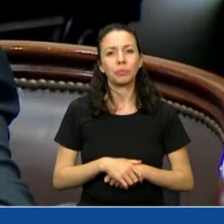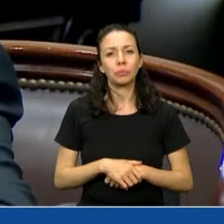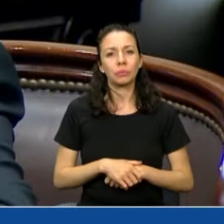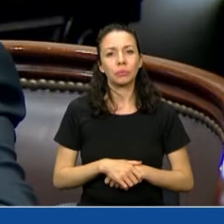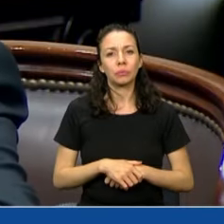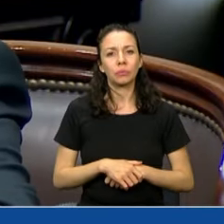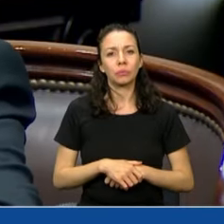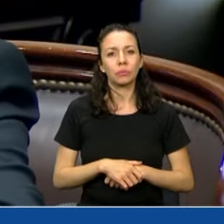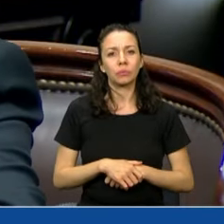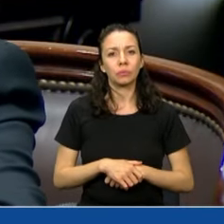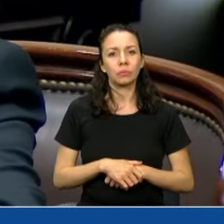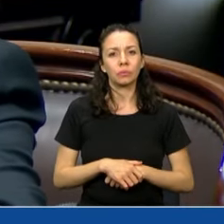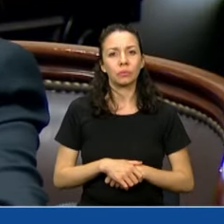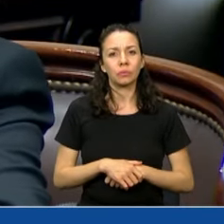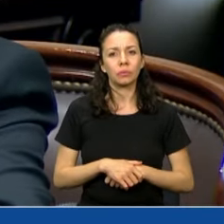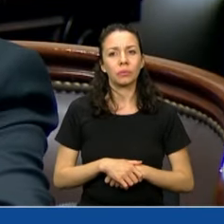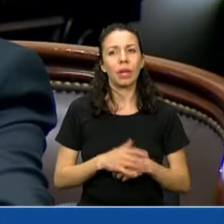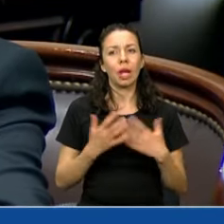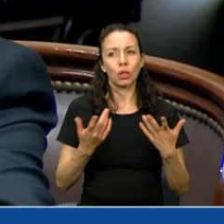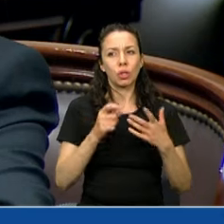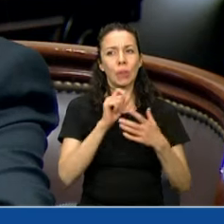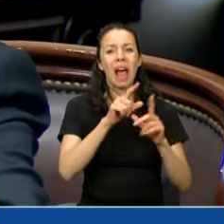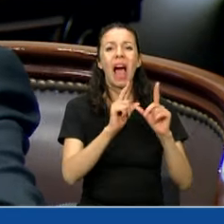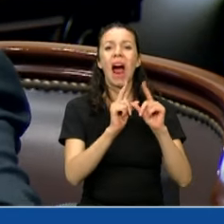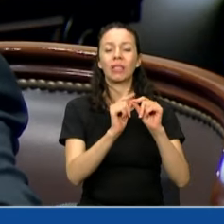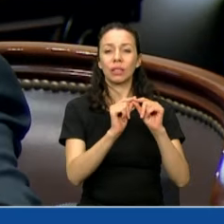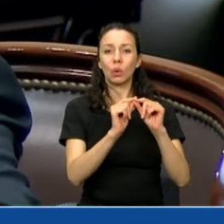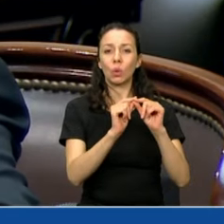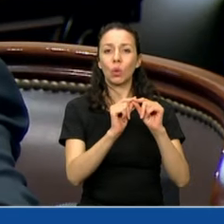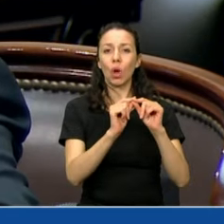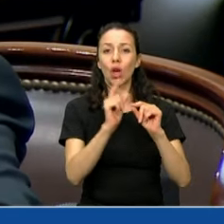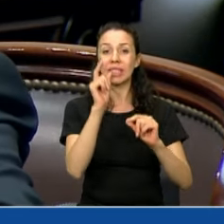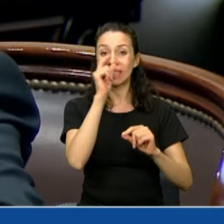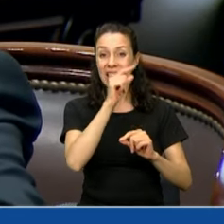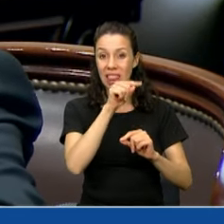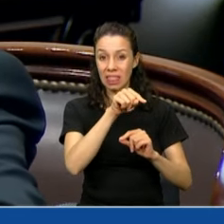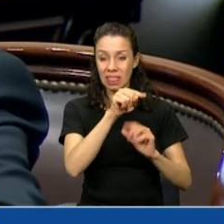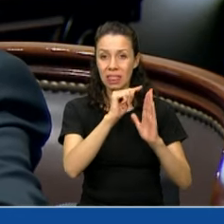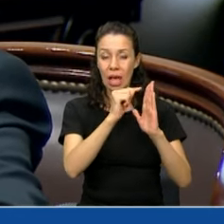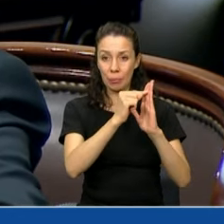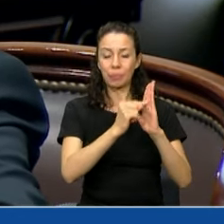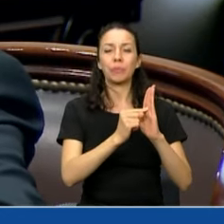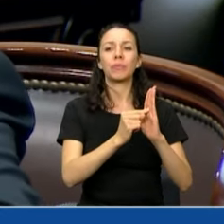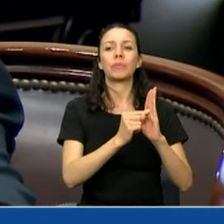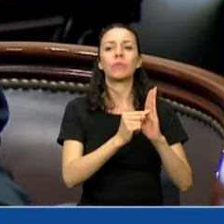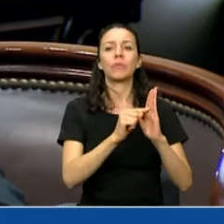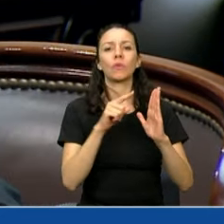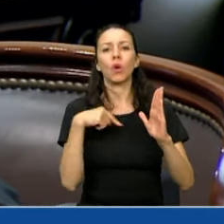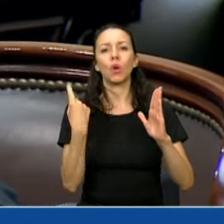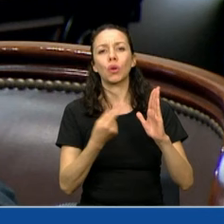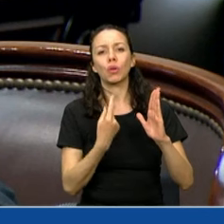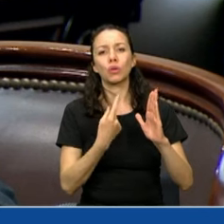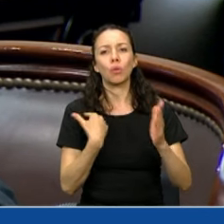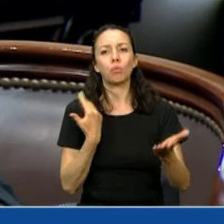entonces presidenta para el artículo 7 lo que venimos a